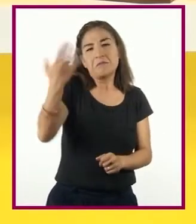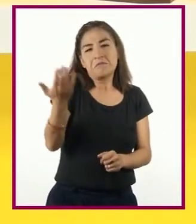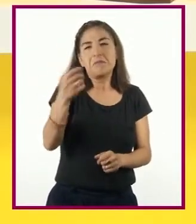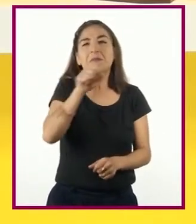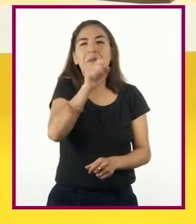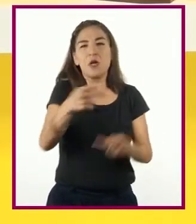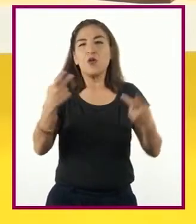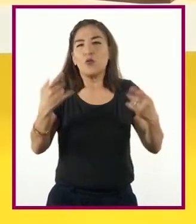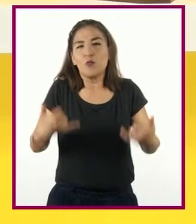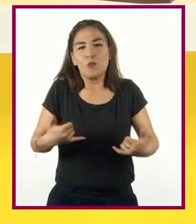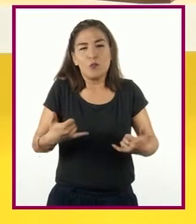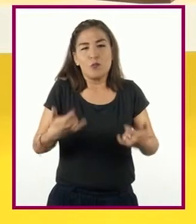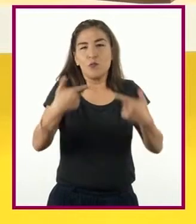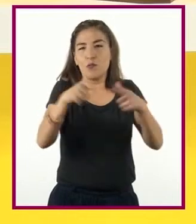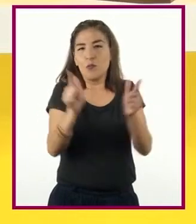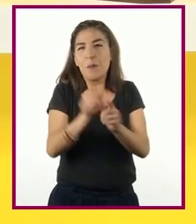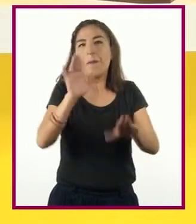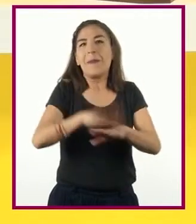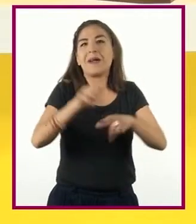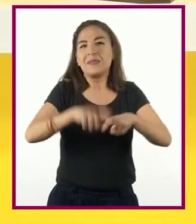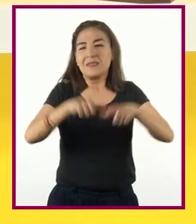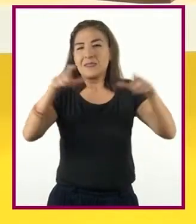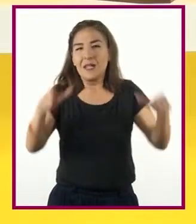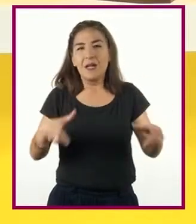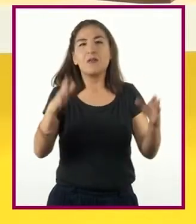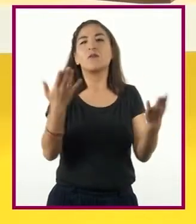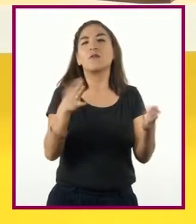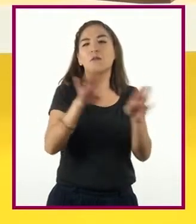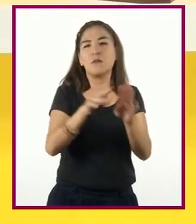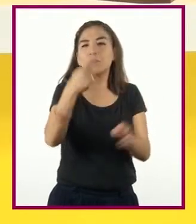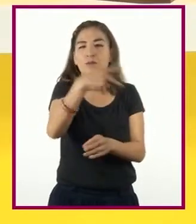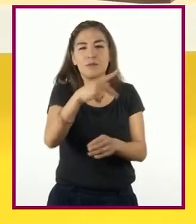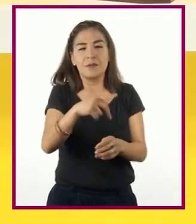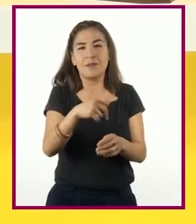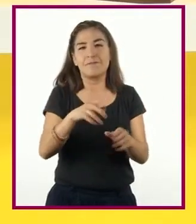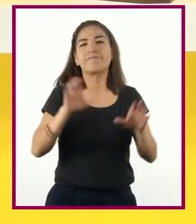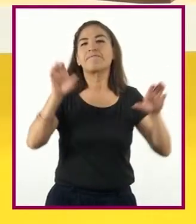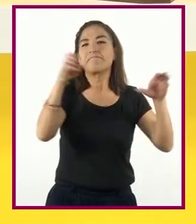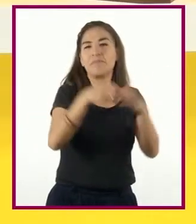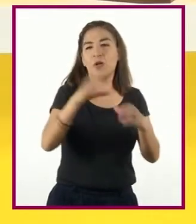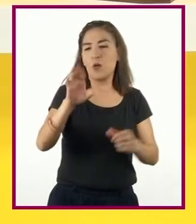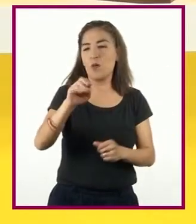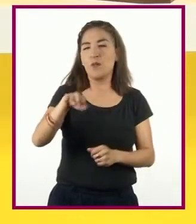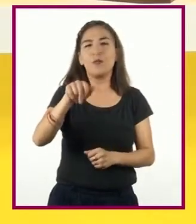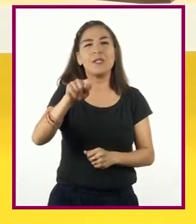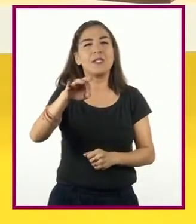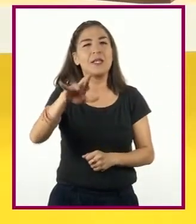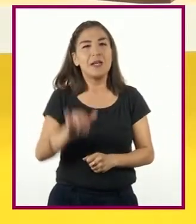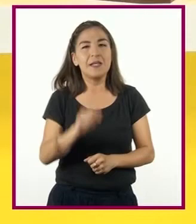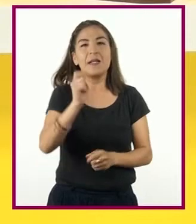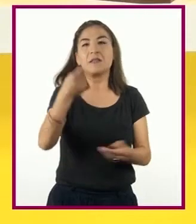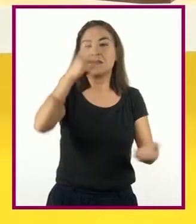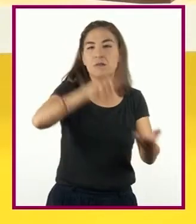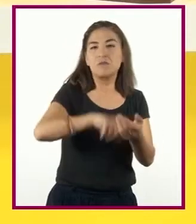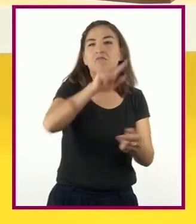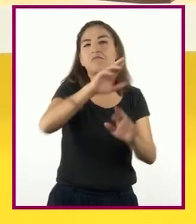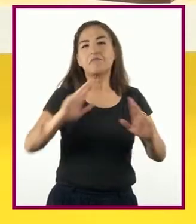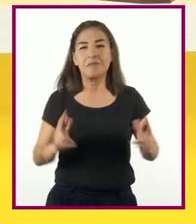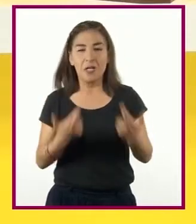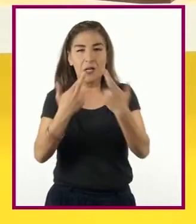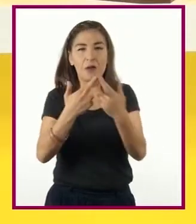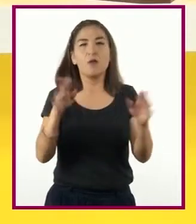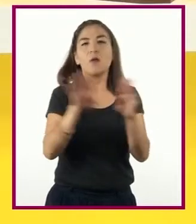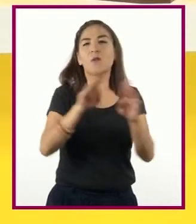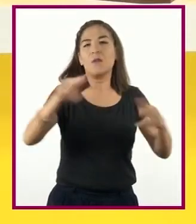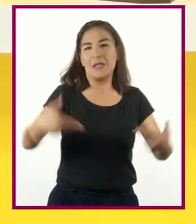grupos más amplios, de modo que tienen también una identidad comunitaria, una identidad étnica o una